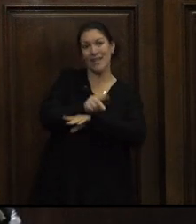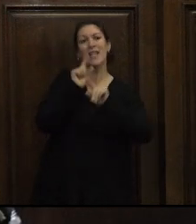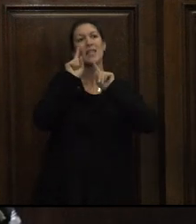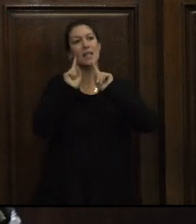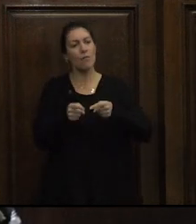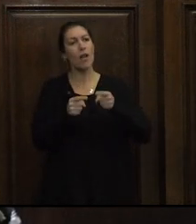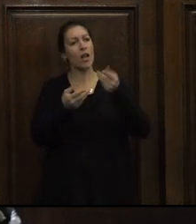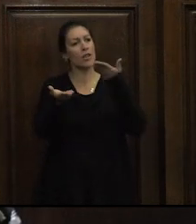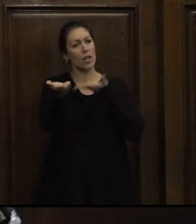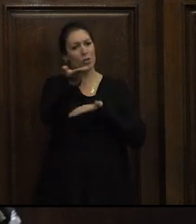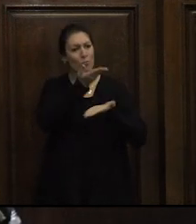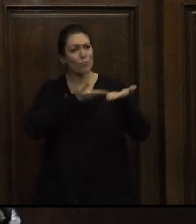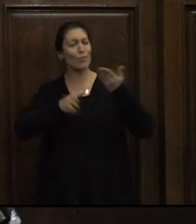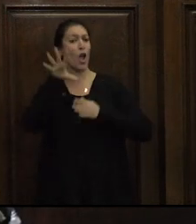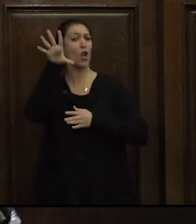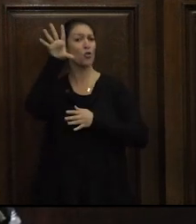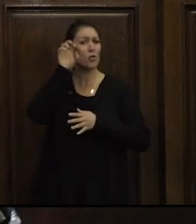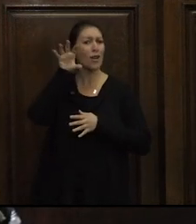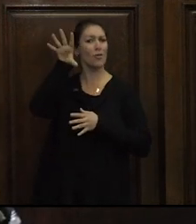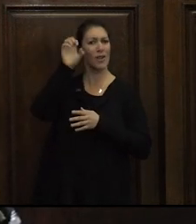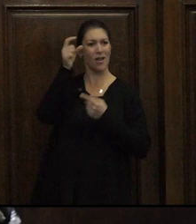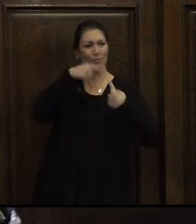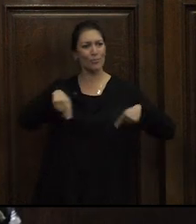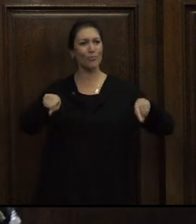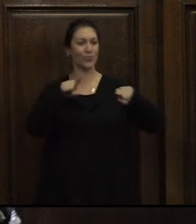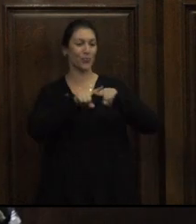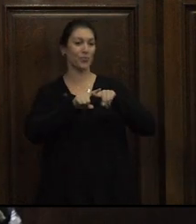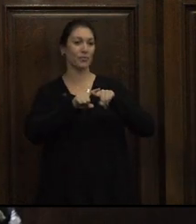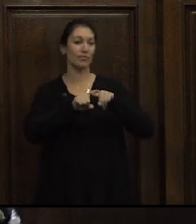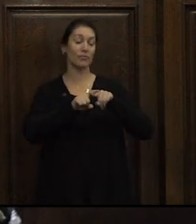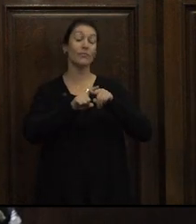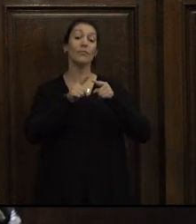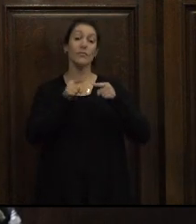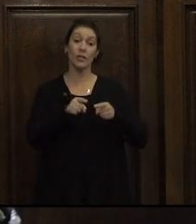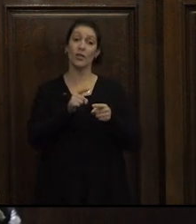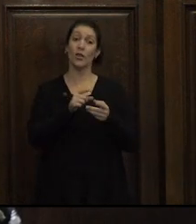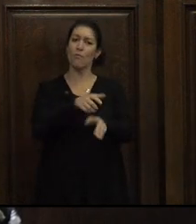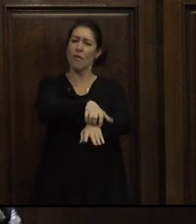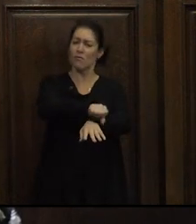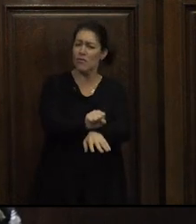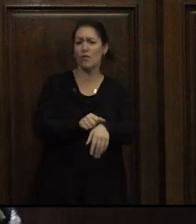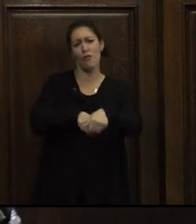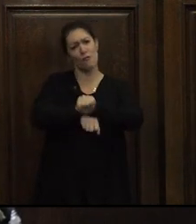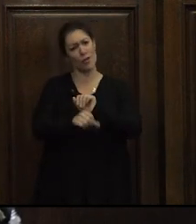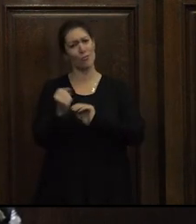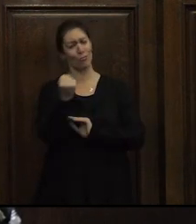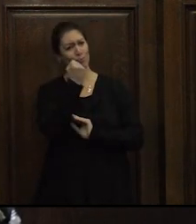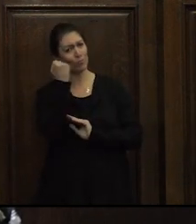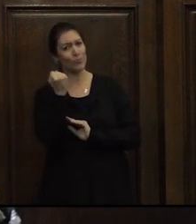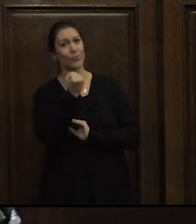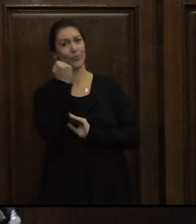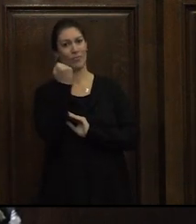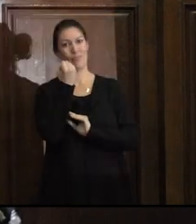podemos escucharnos entre nosotros. Fue un esfuerzo muy grande hacer este congreso.